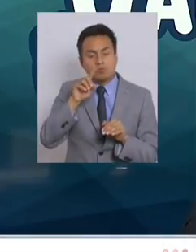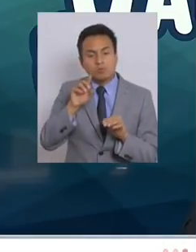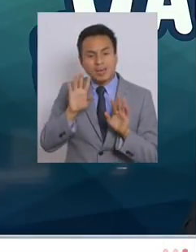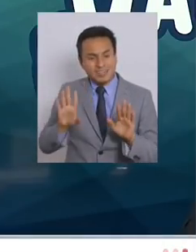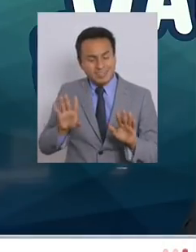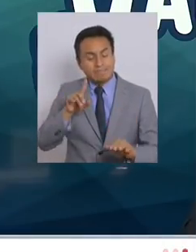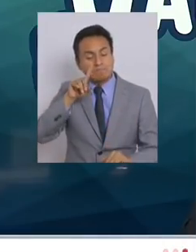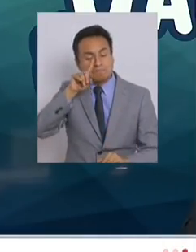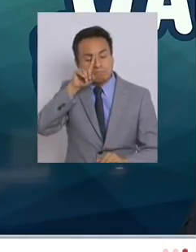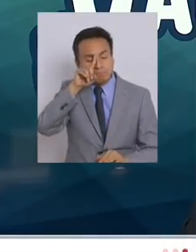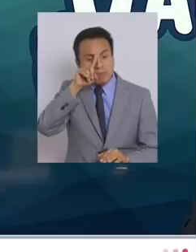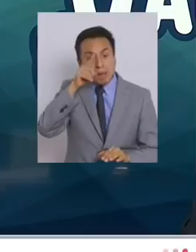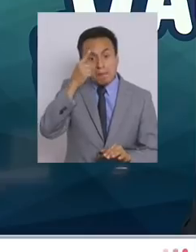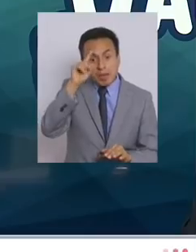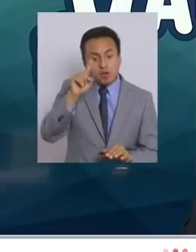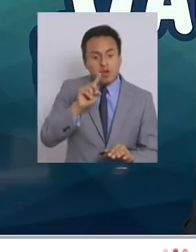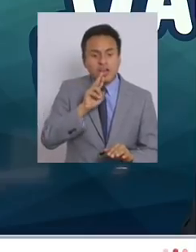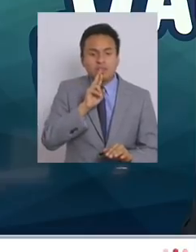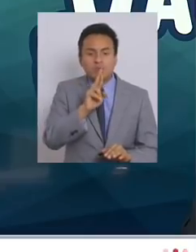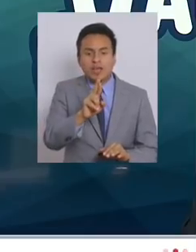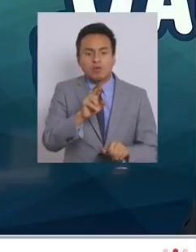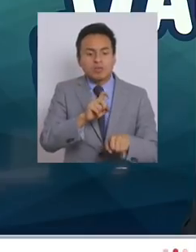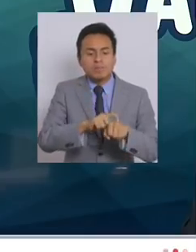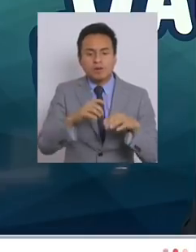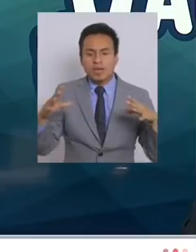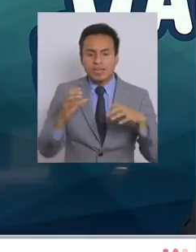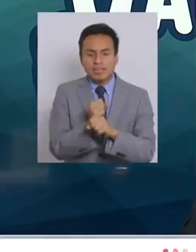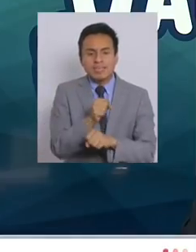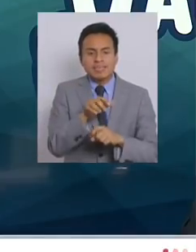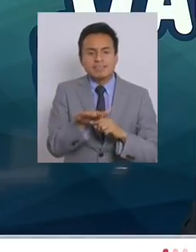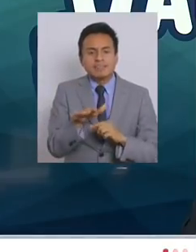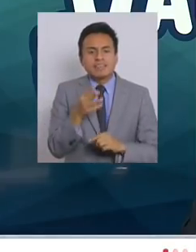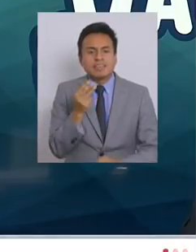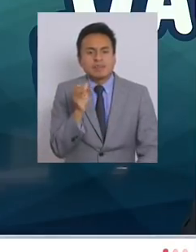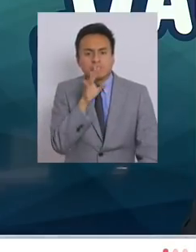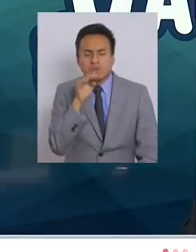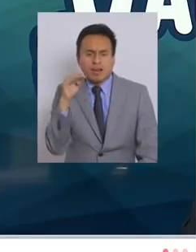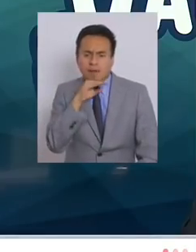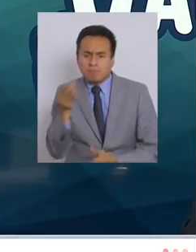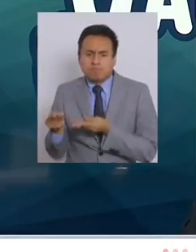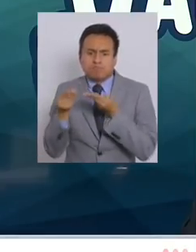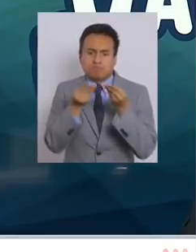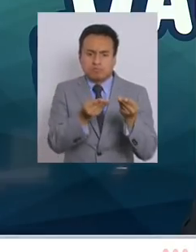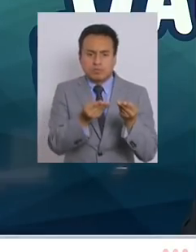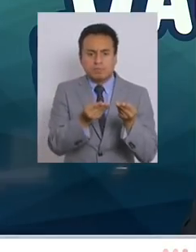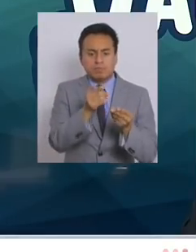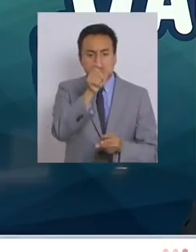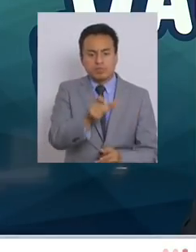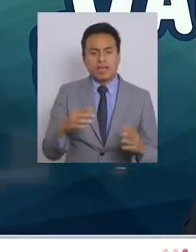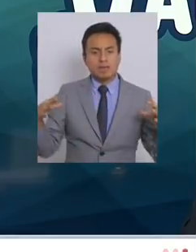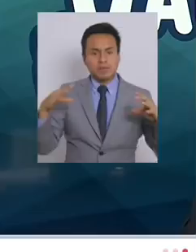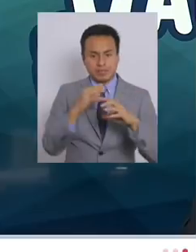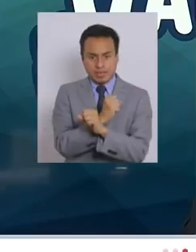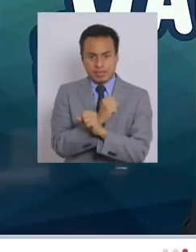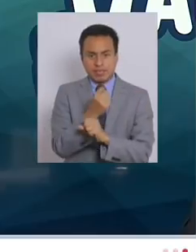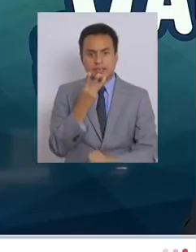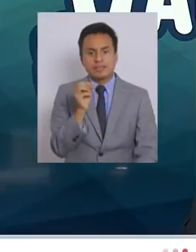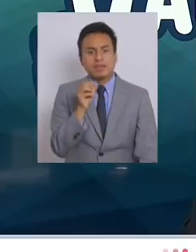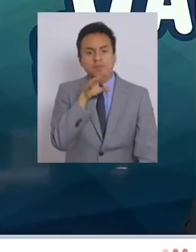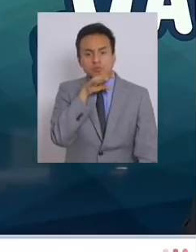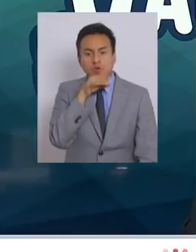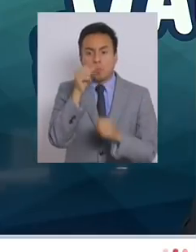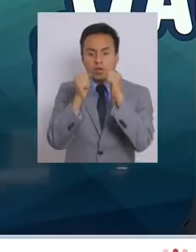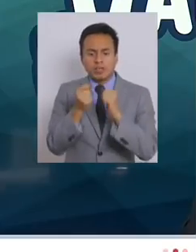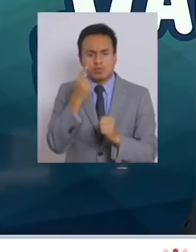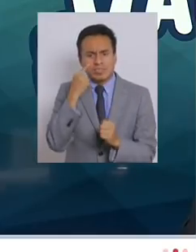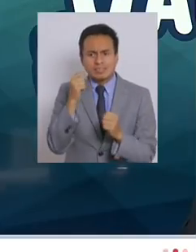habitualmente pero el resultado está en 15 30 minutos por lo tanto la persona en forma inmediata o sea los 30 minutos